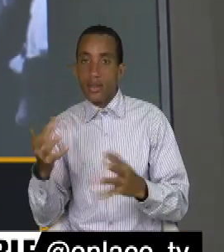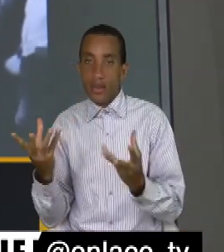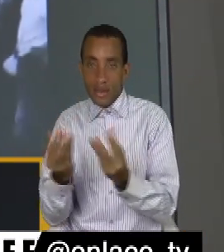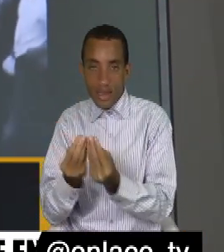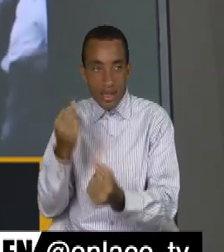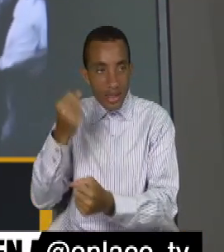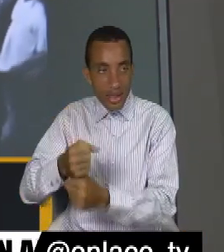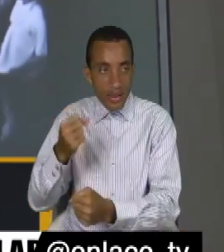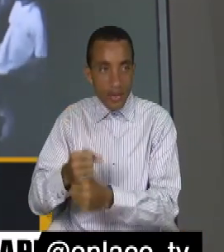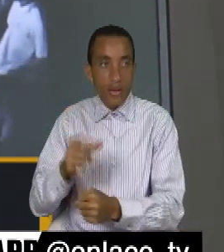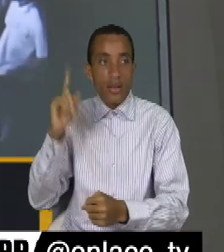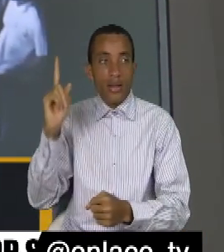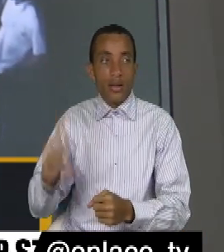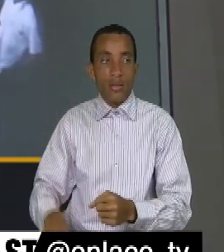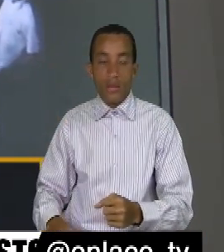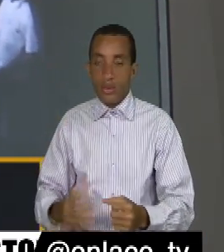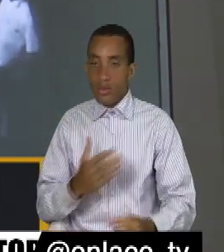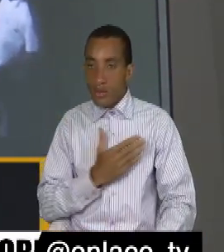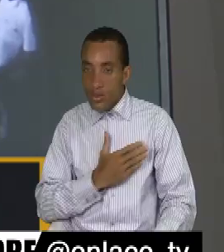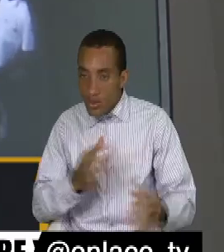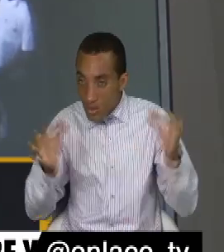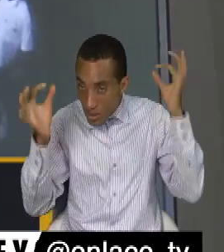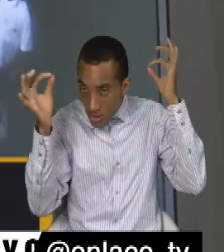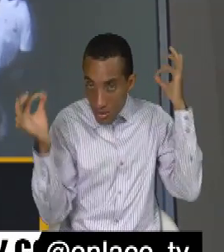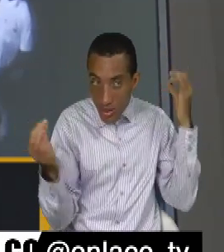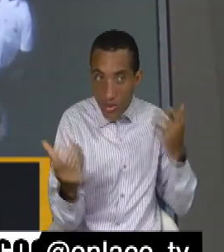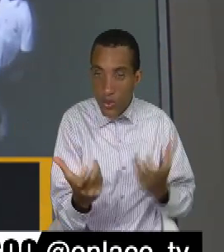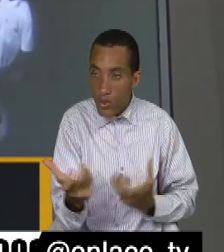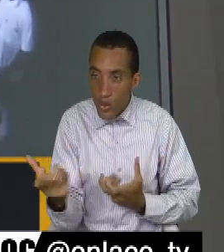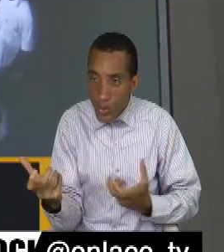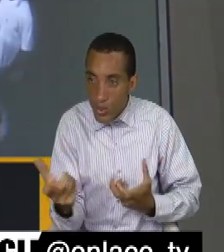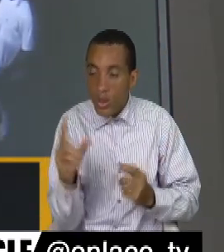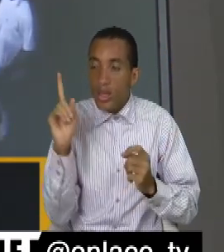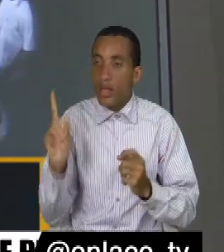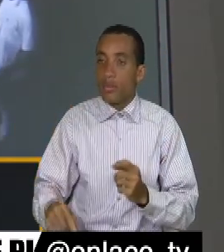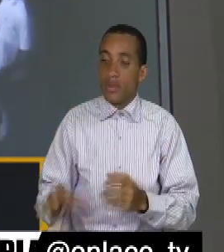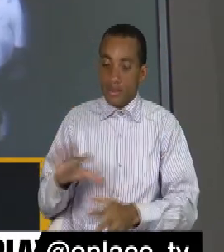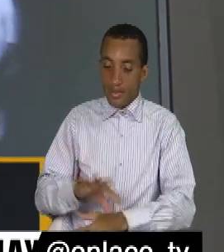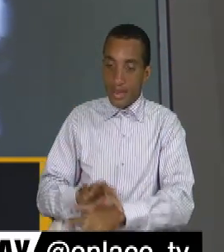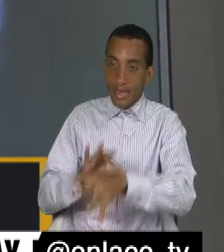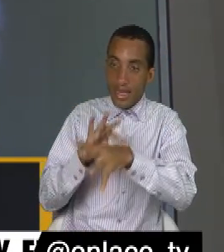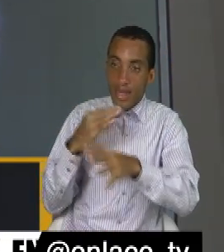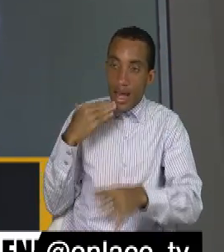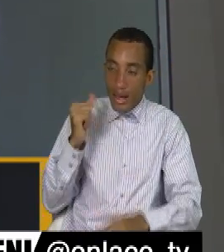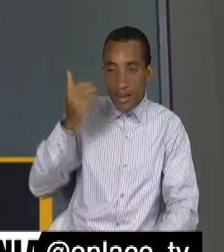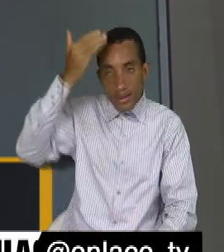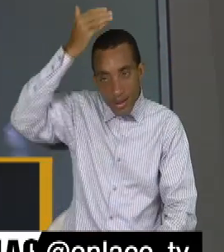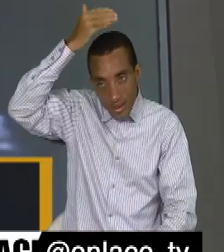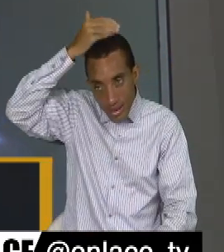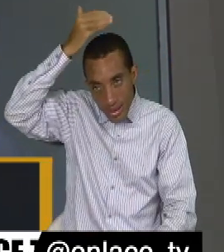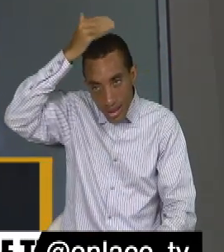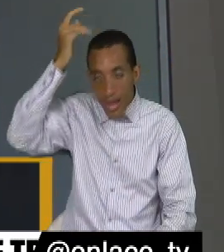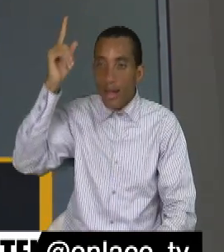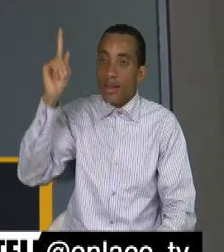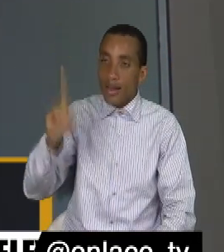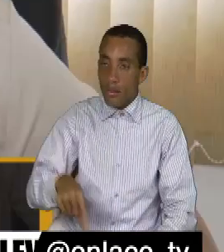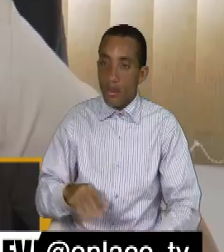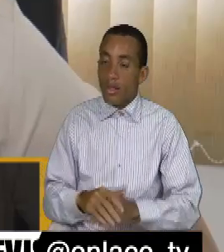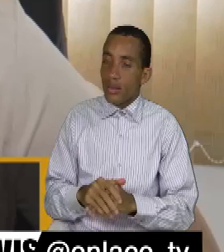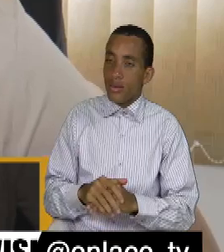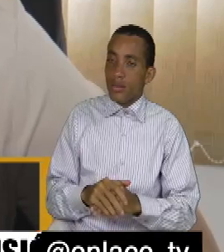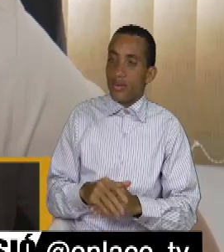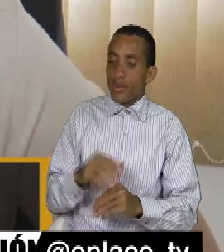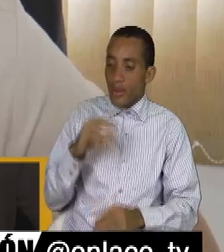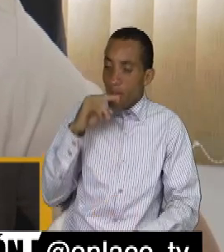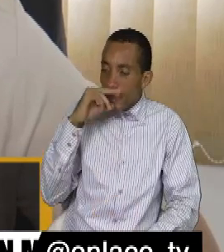estaban bomberos, había el personal de seguridad, estaban enfermeras. Un servicio de urgencias tiene todo el personal, pues mire, había